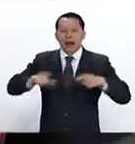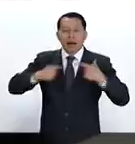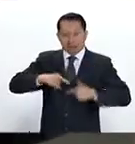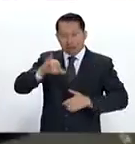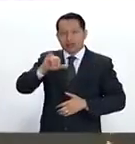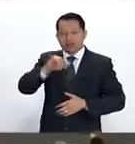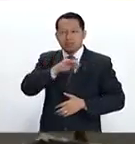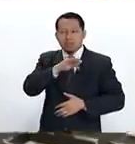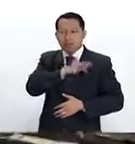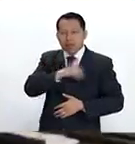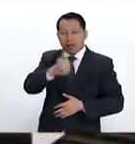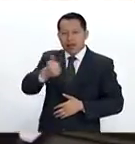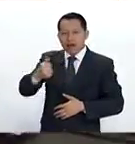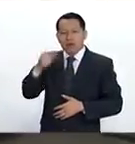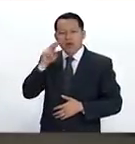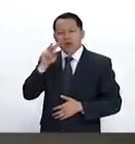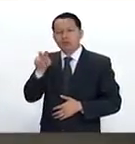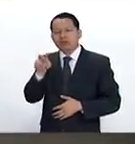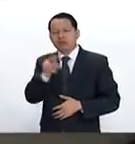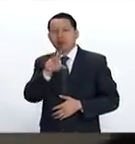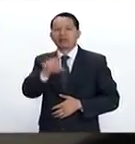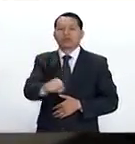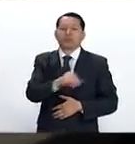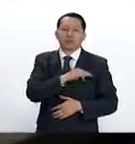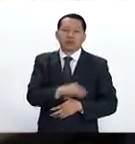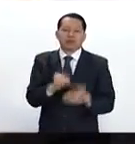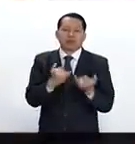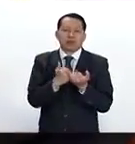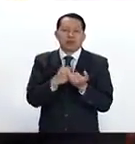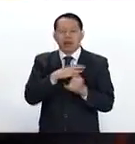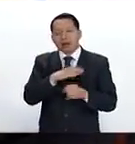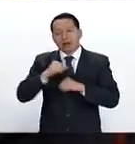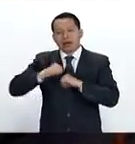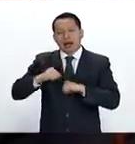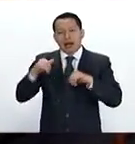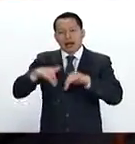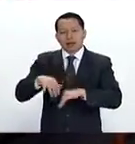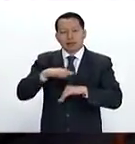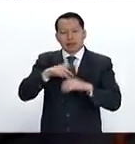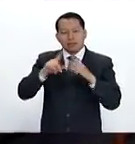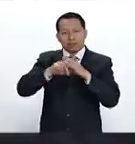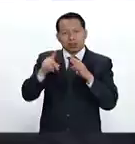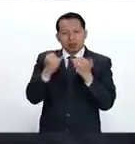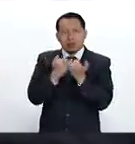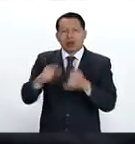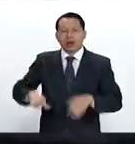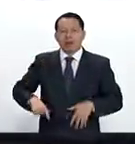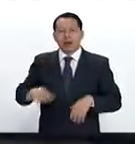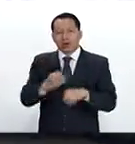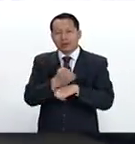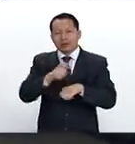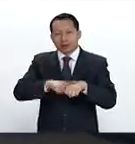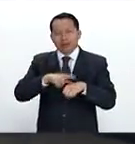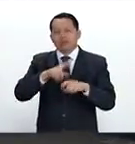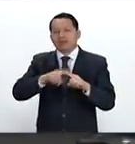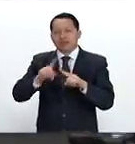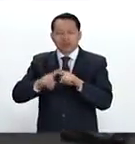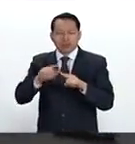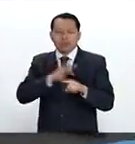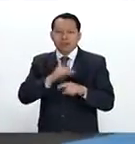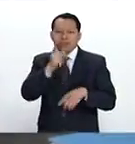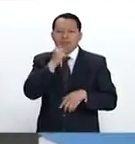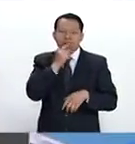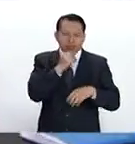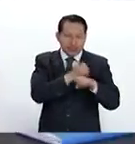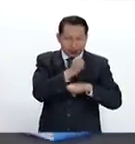es permitir la vinculación entre las agencias migratorias y gobiernos estatales y locales, de modo que policías locales,